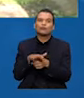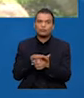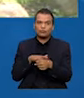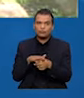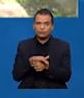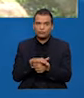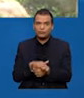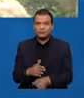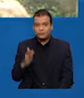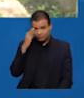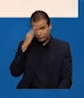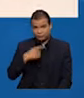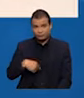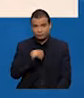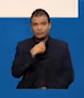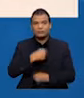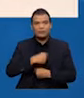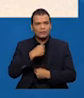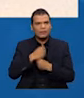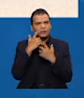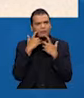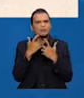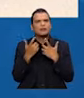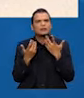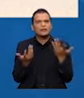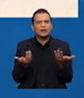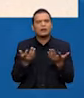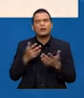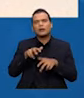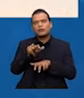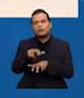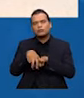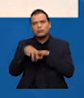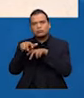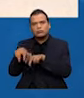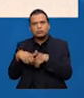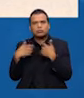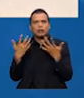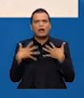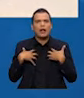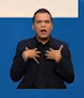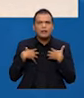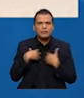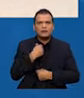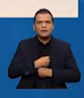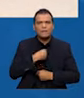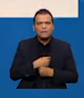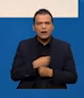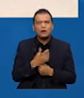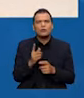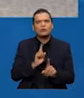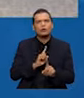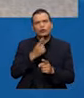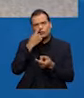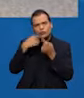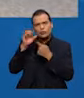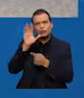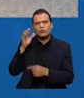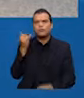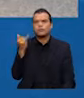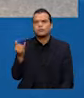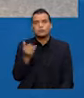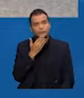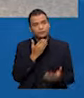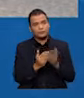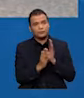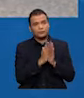muy productiva en torno al sector agropecuario y al sector turístico también. Mire, y es que no solamente en este lugar, alcalde, muchas gracias por estar